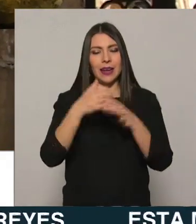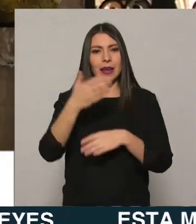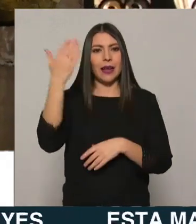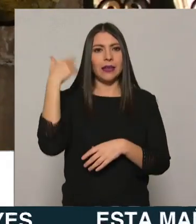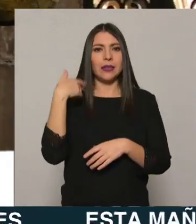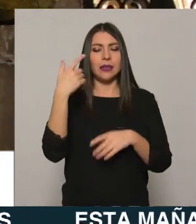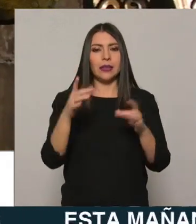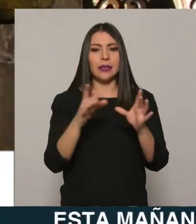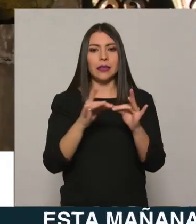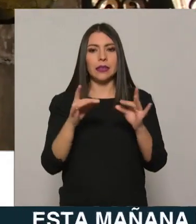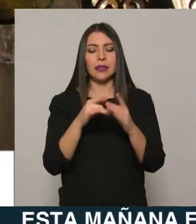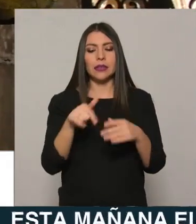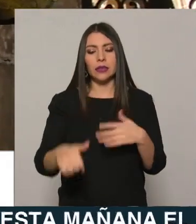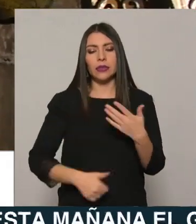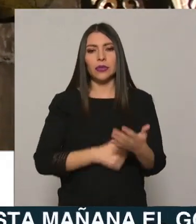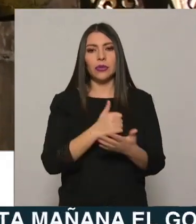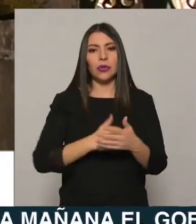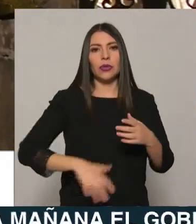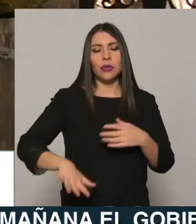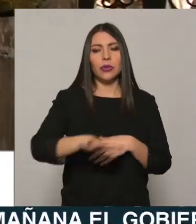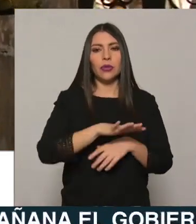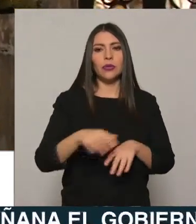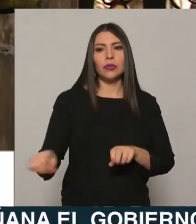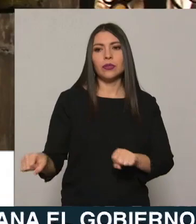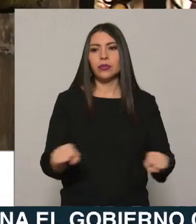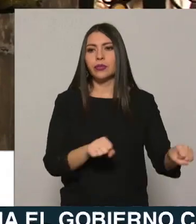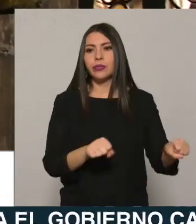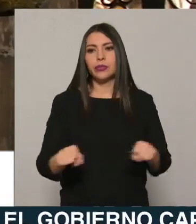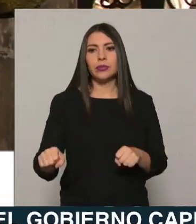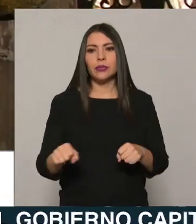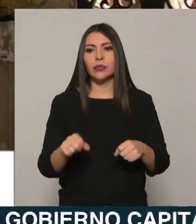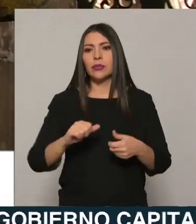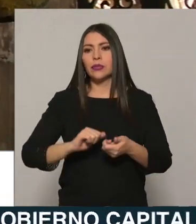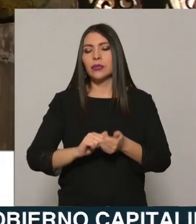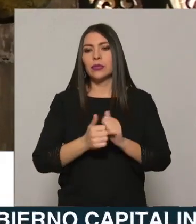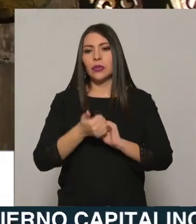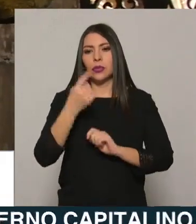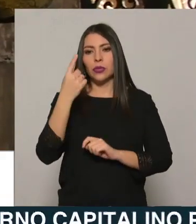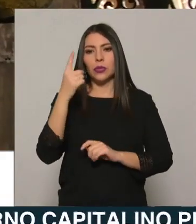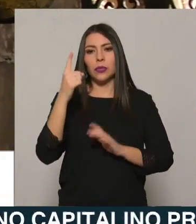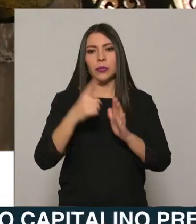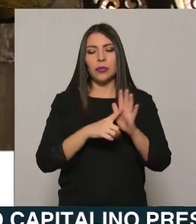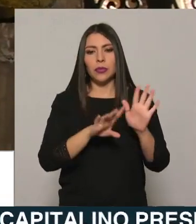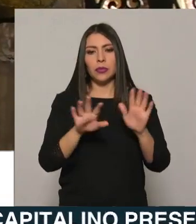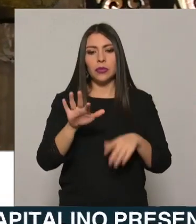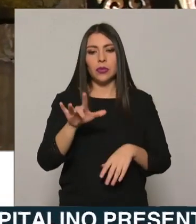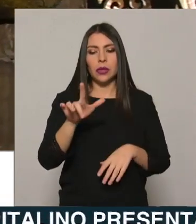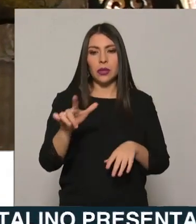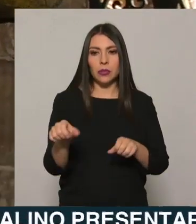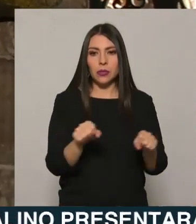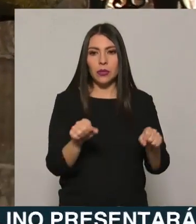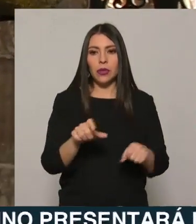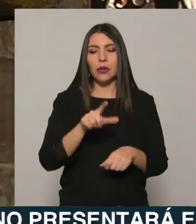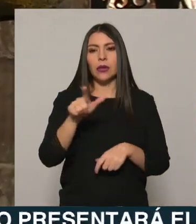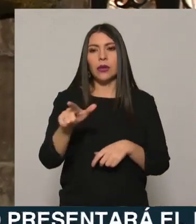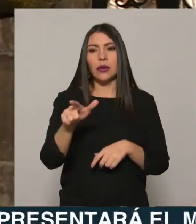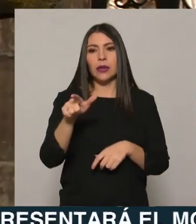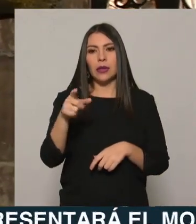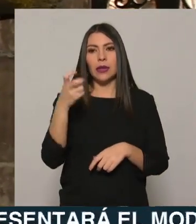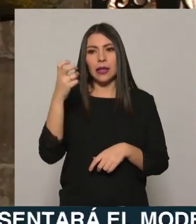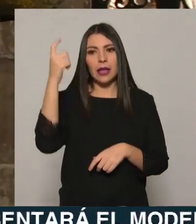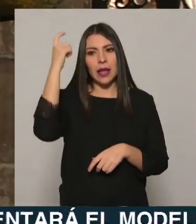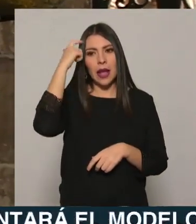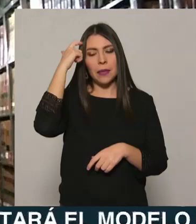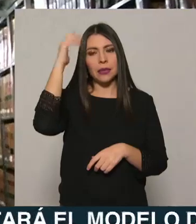poco, esta ciudad de sismos, originó uno en 1957 y la escultura, la